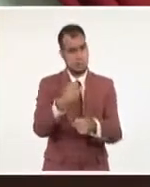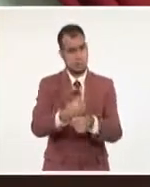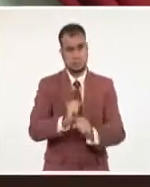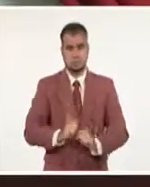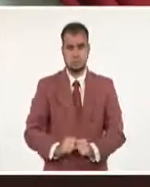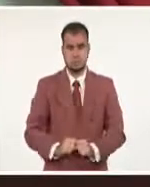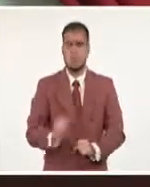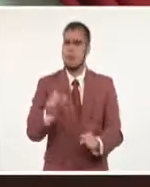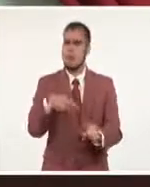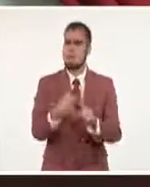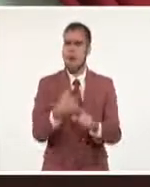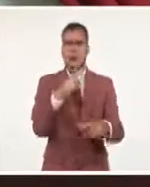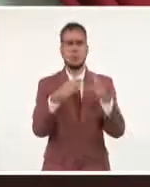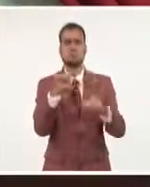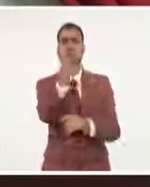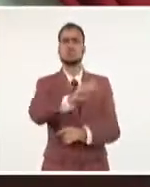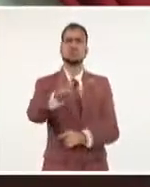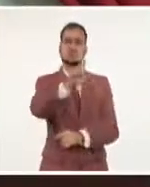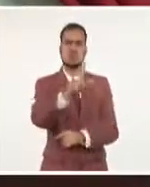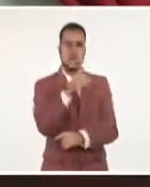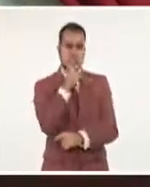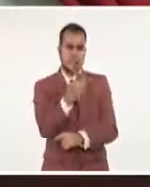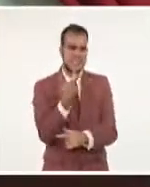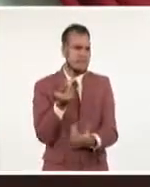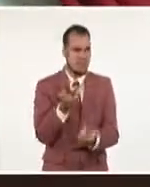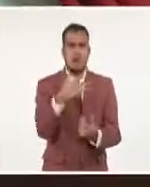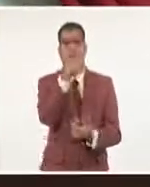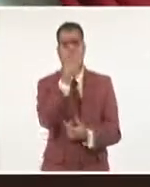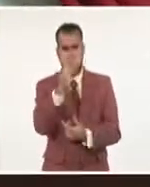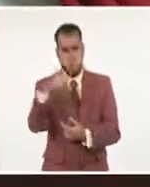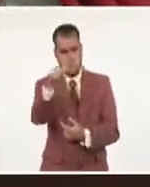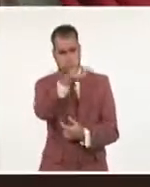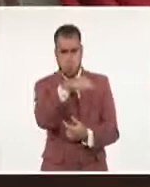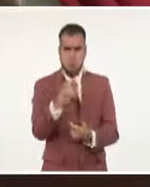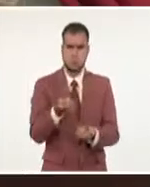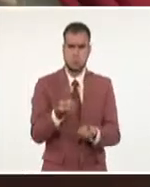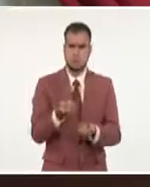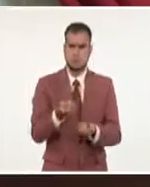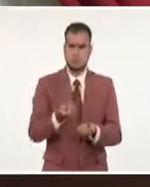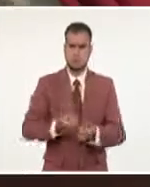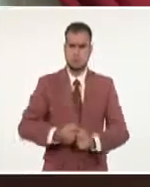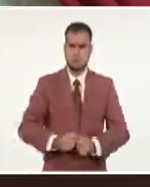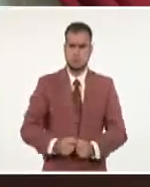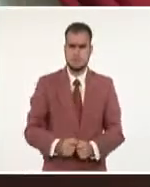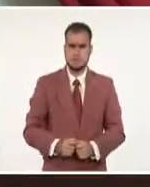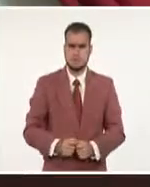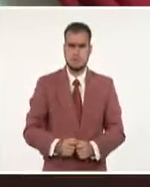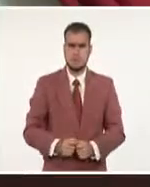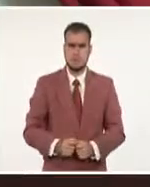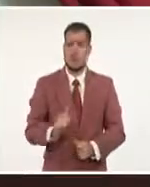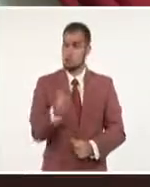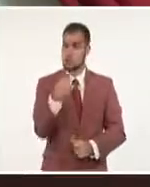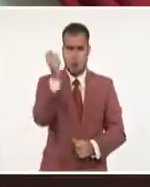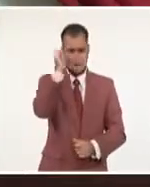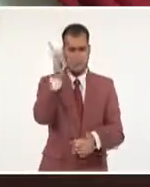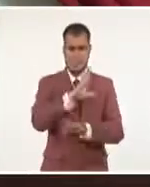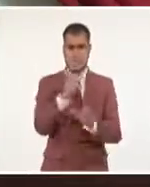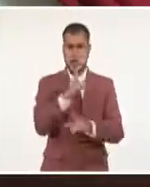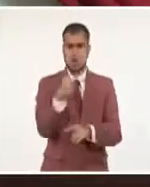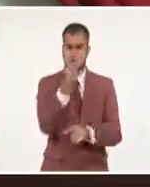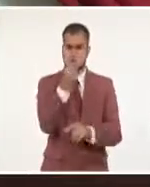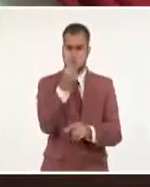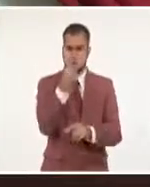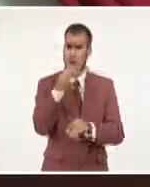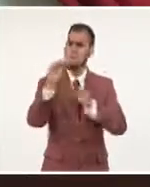social, acudiendo a los jóvenes, rescatando la experiencia que tenemos de movilización popular para enfrentar